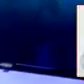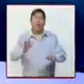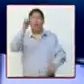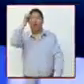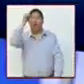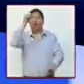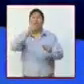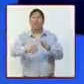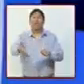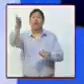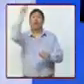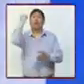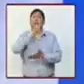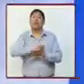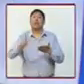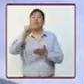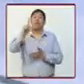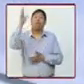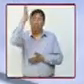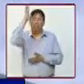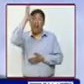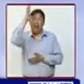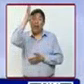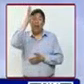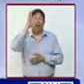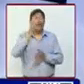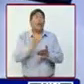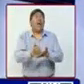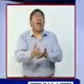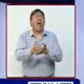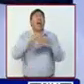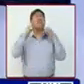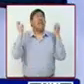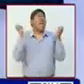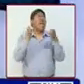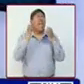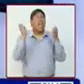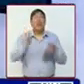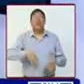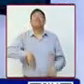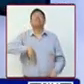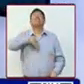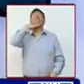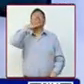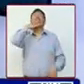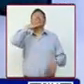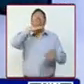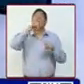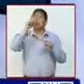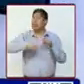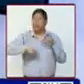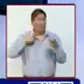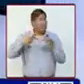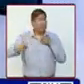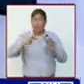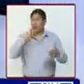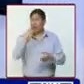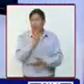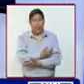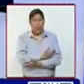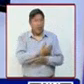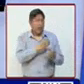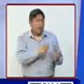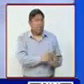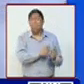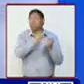recuerda la pasada semana le contábamos la historia de un papá que estaba pidiendo auxilio porque ya había perdido el control de su hija y fue a